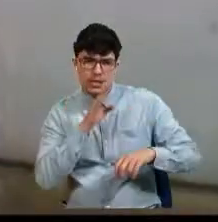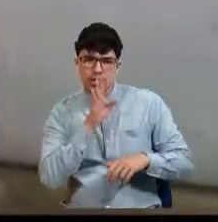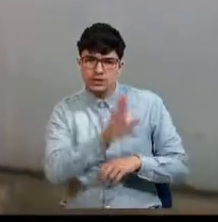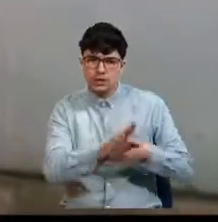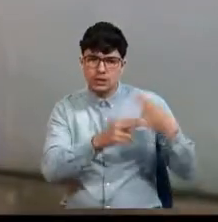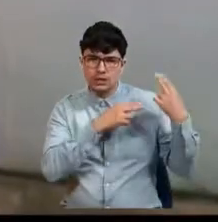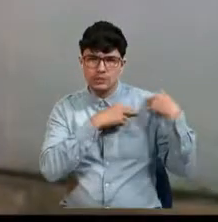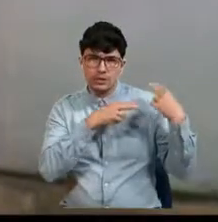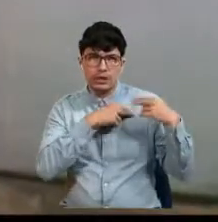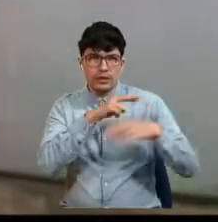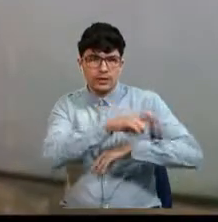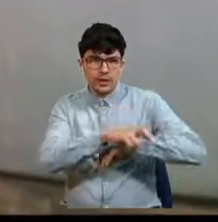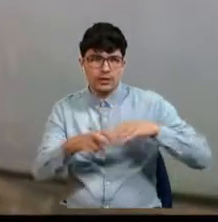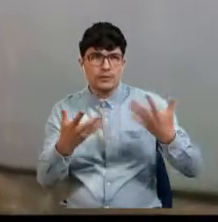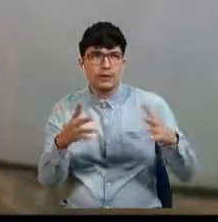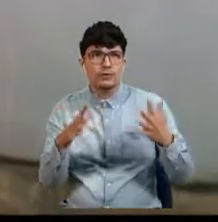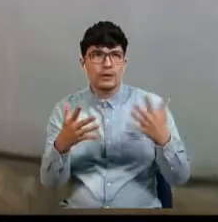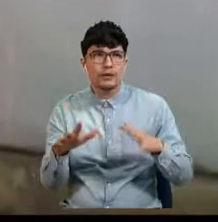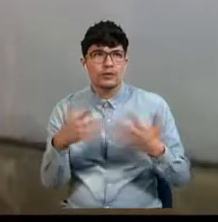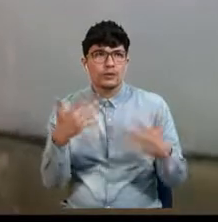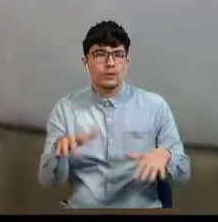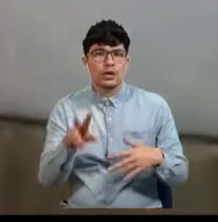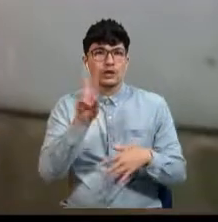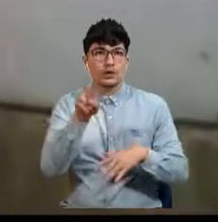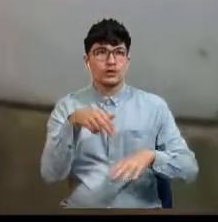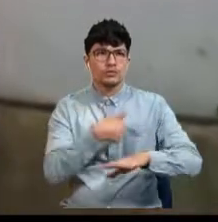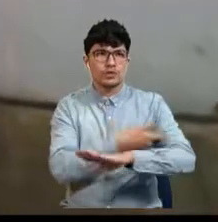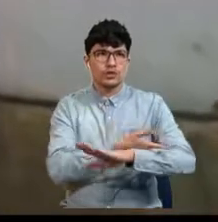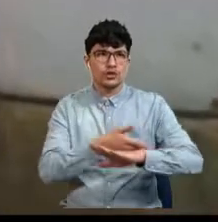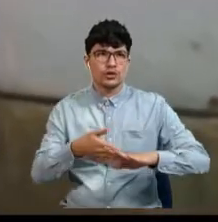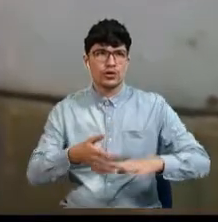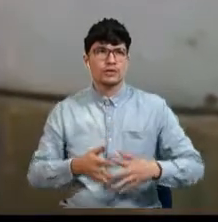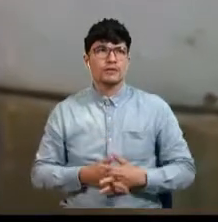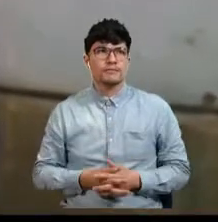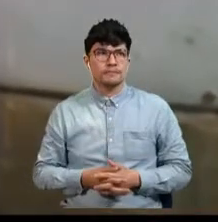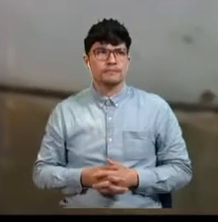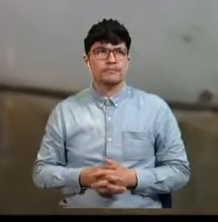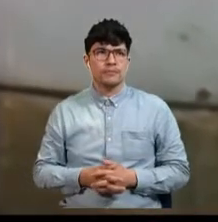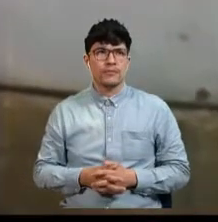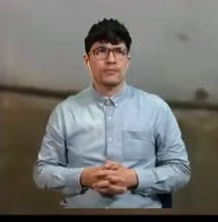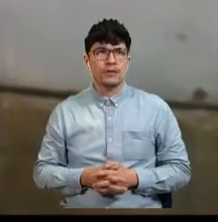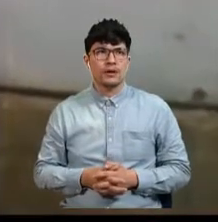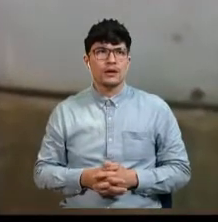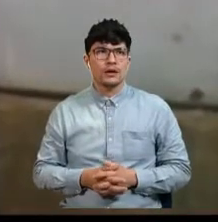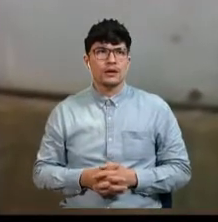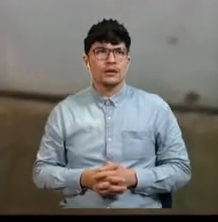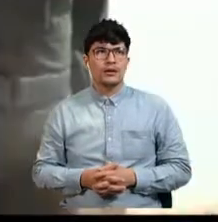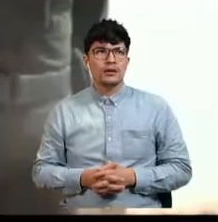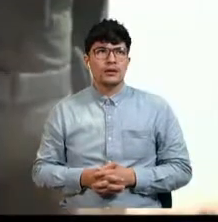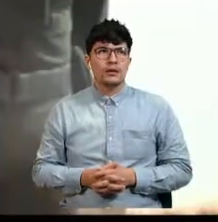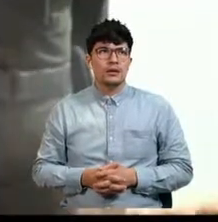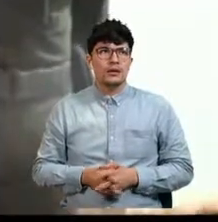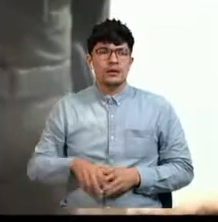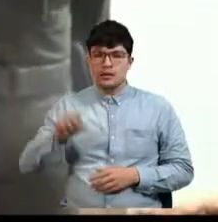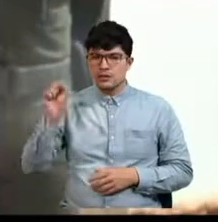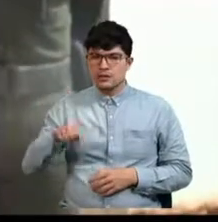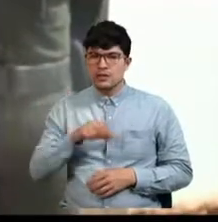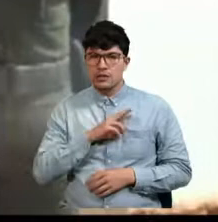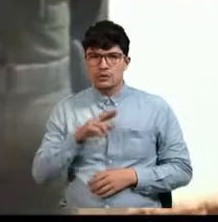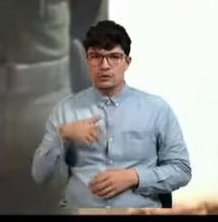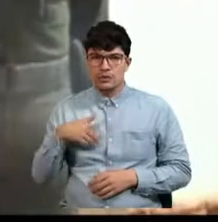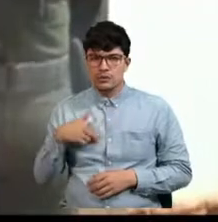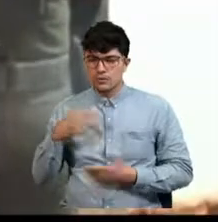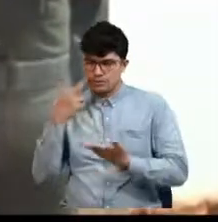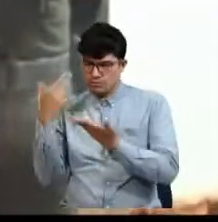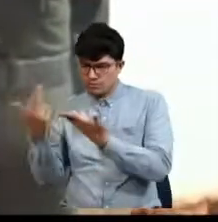de este hurto evaluado en aproximadamente dos millones de pesos se hace una exploración dactiloscópica